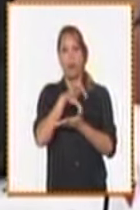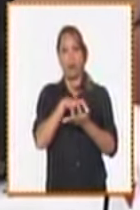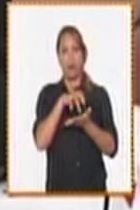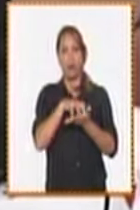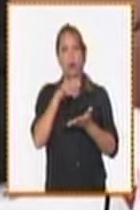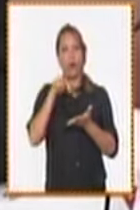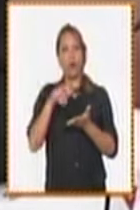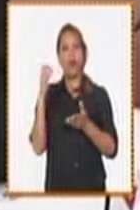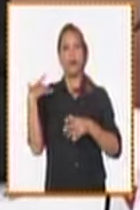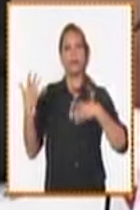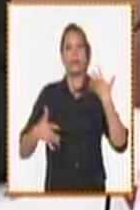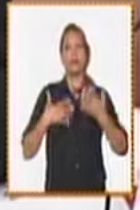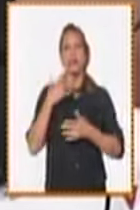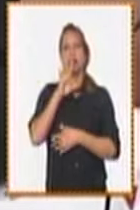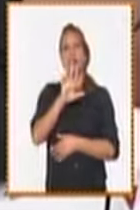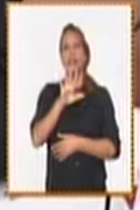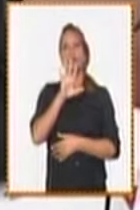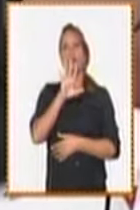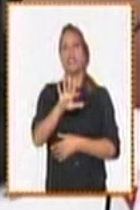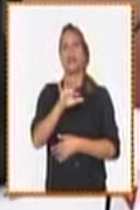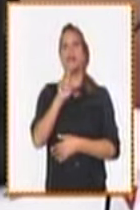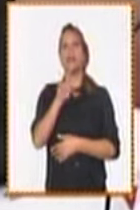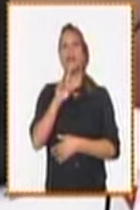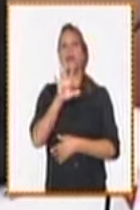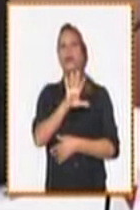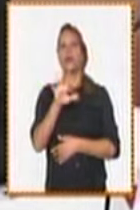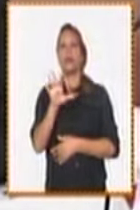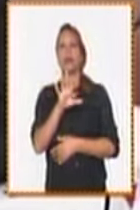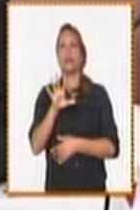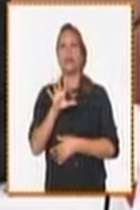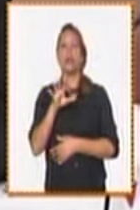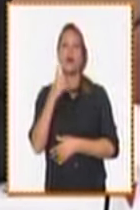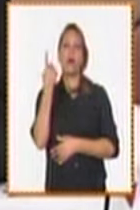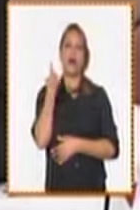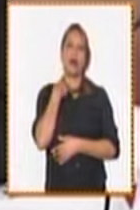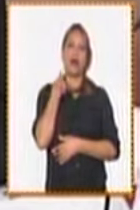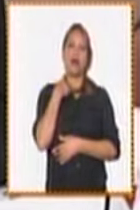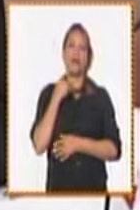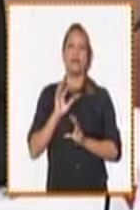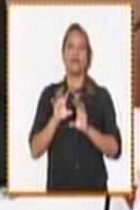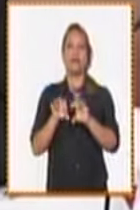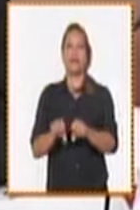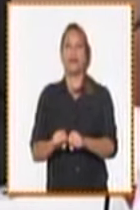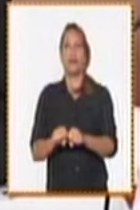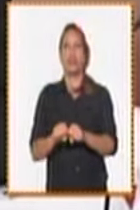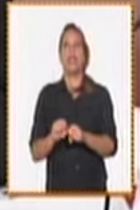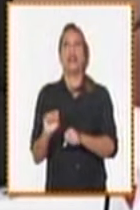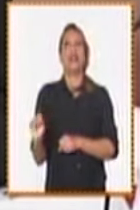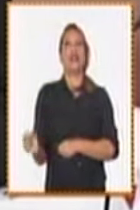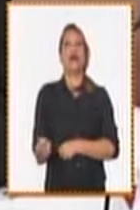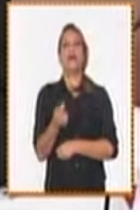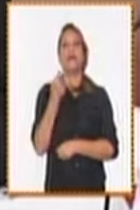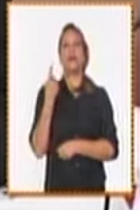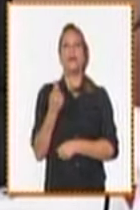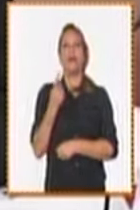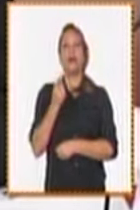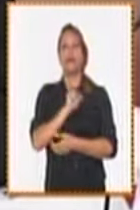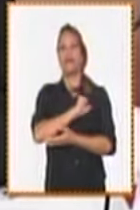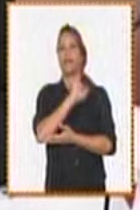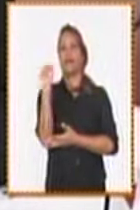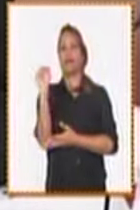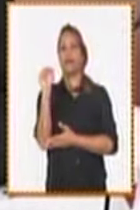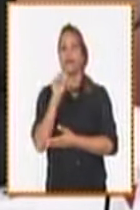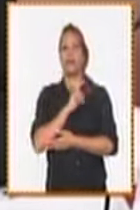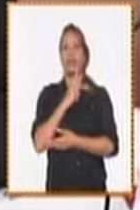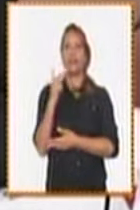Cuba esos 155 años de su toma, que fue también la primera acción victoriosa de la Revolución Cubana.